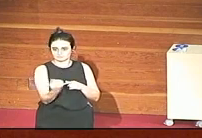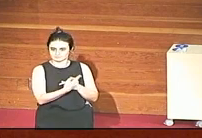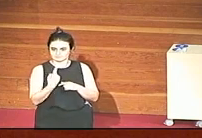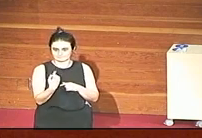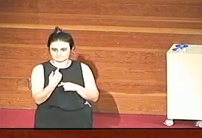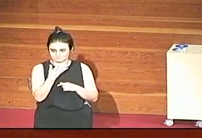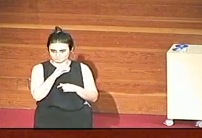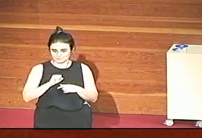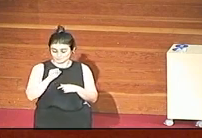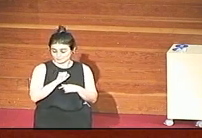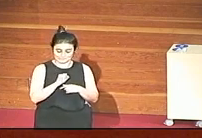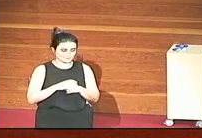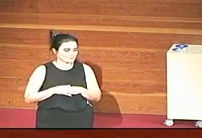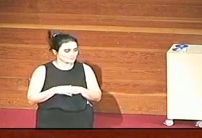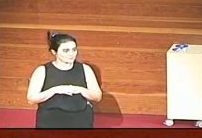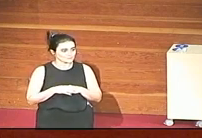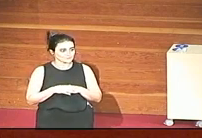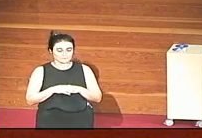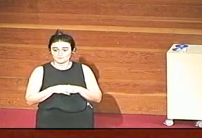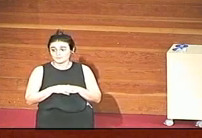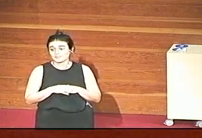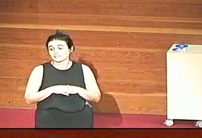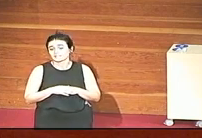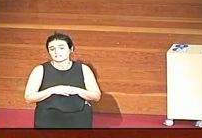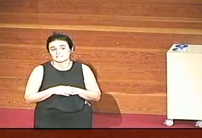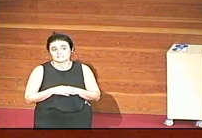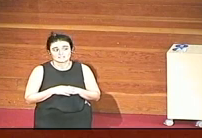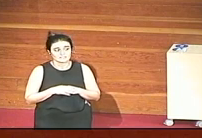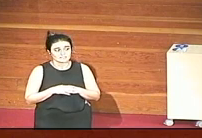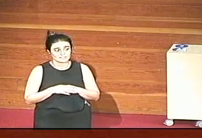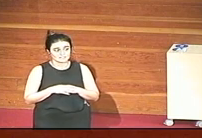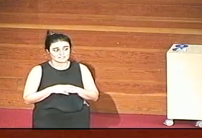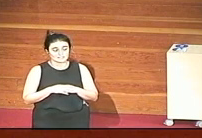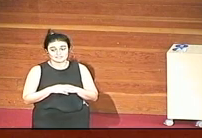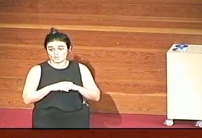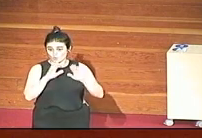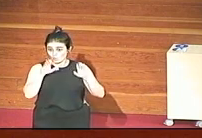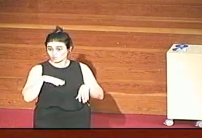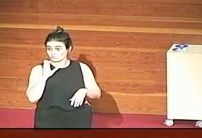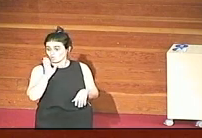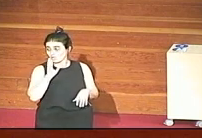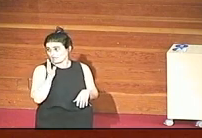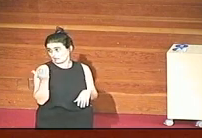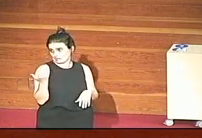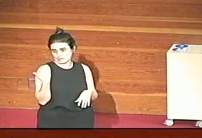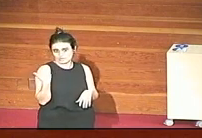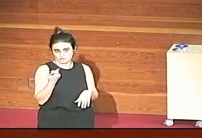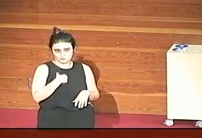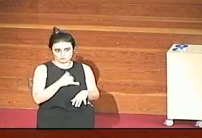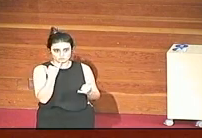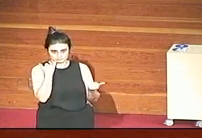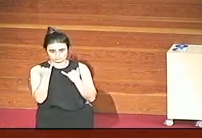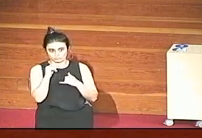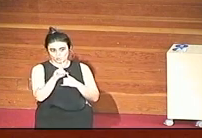pero es que con este último suceso que os he contado hemos llamado al 112